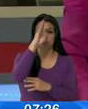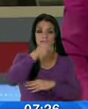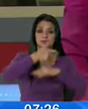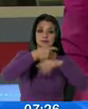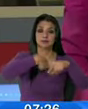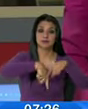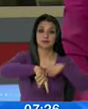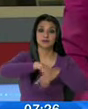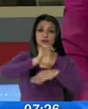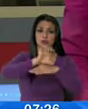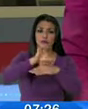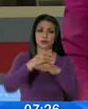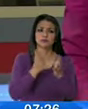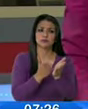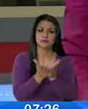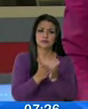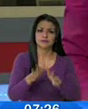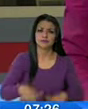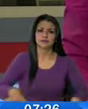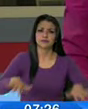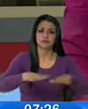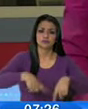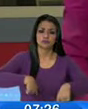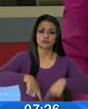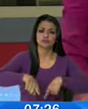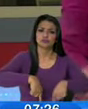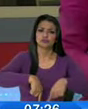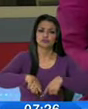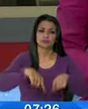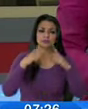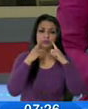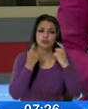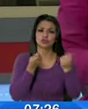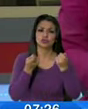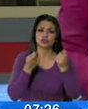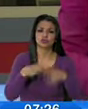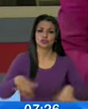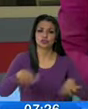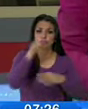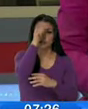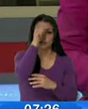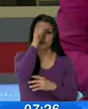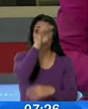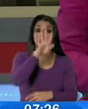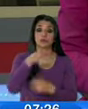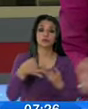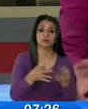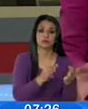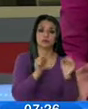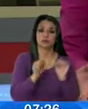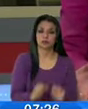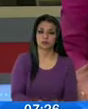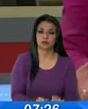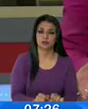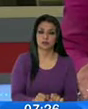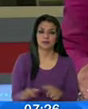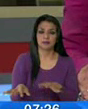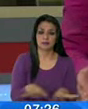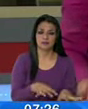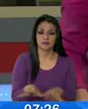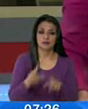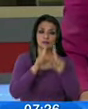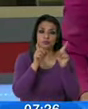del Ecuador prestarán sus servicios en las carreteras del país para controlar el tránsito este domingo 4 de febrero durante el desarrollo de la consulta